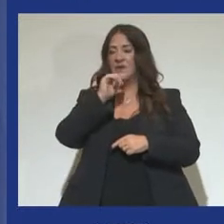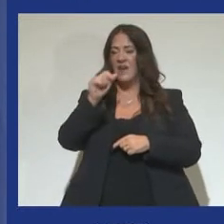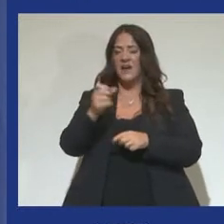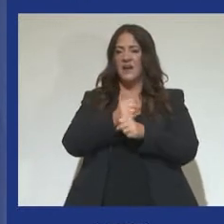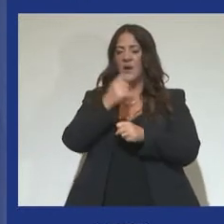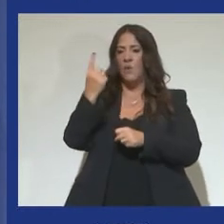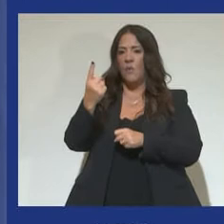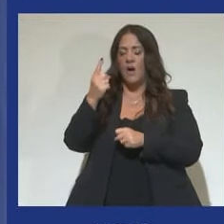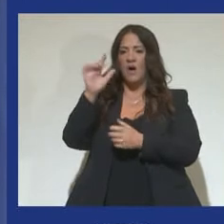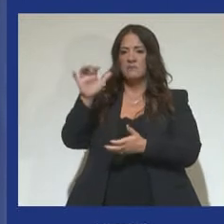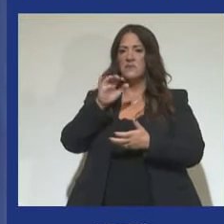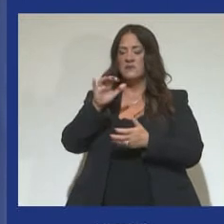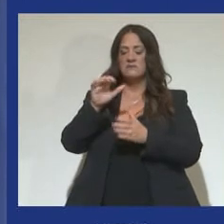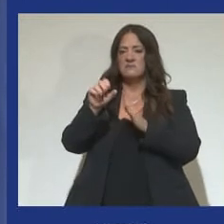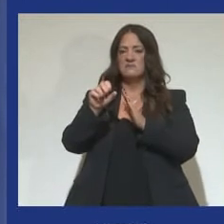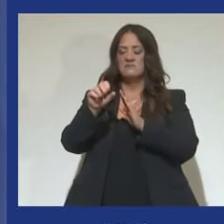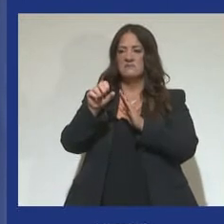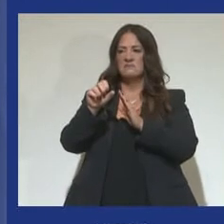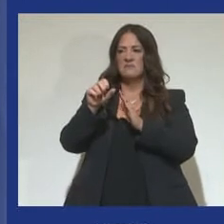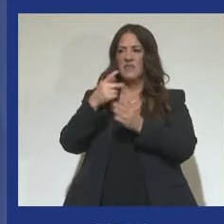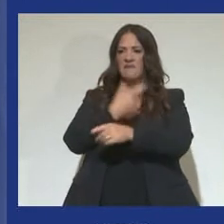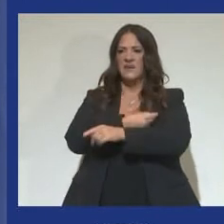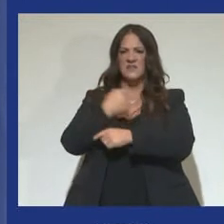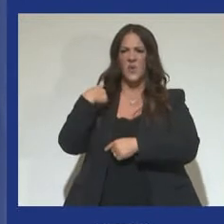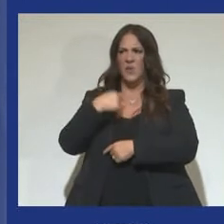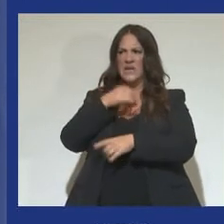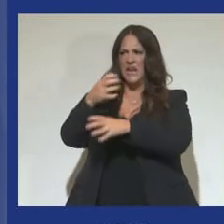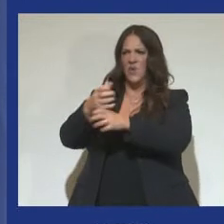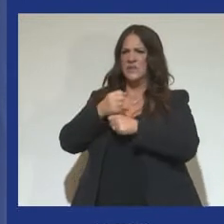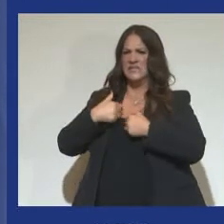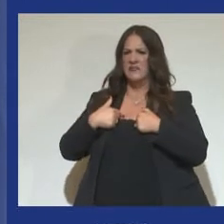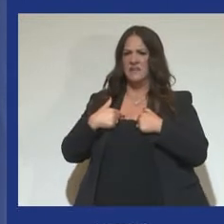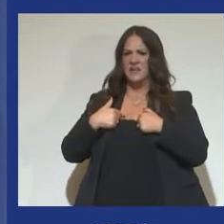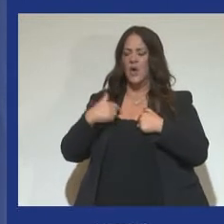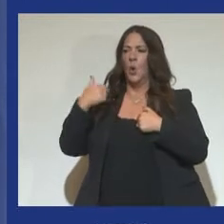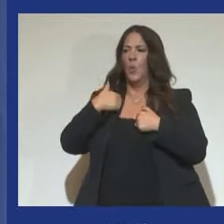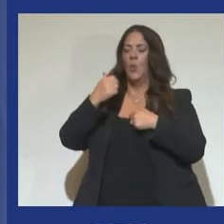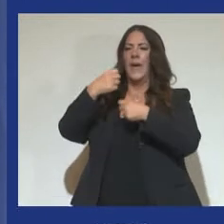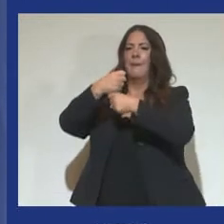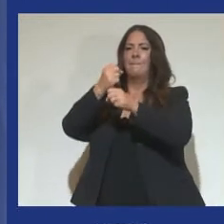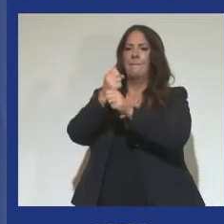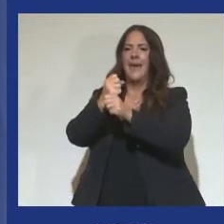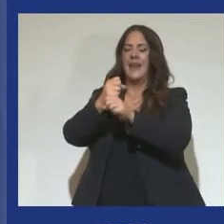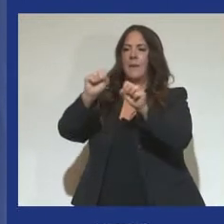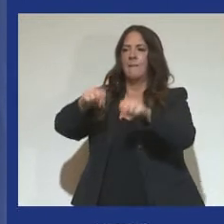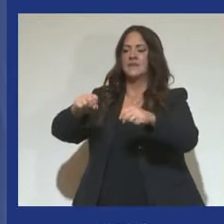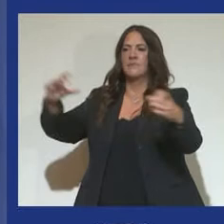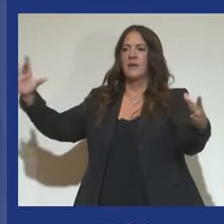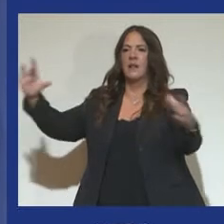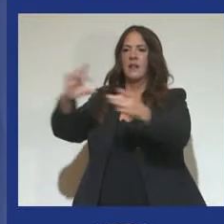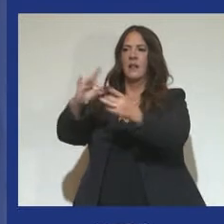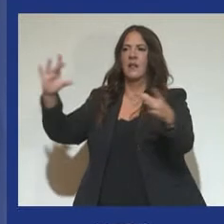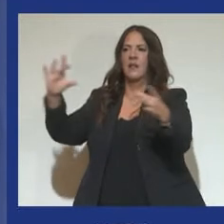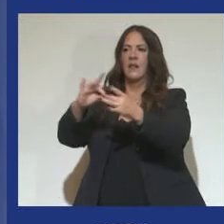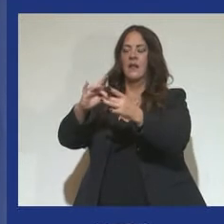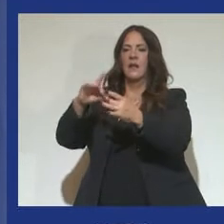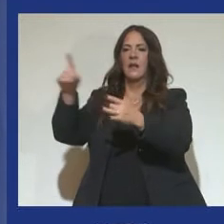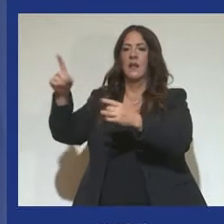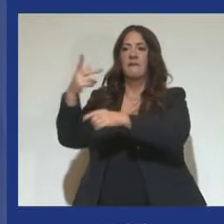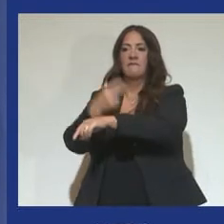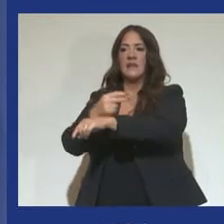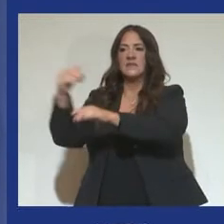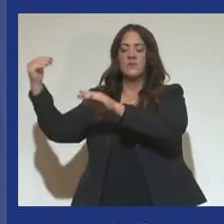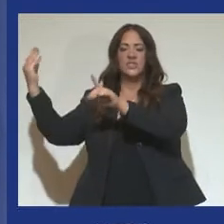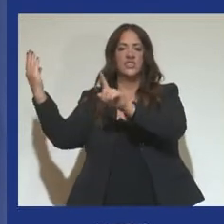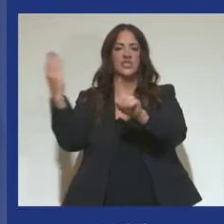ni una dosis de vacunas el estado no recibió nada el estado es un conducto a través de esos comités de adónde irán las